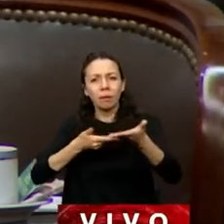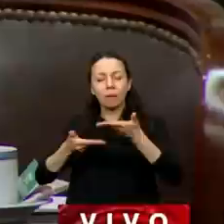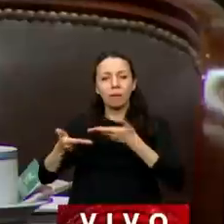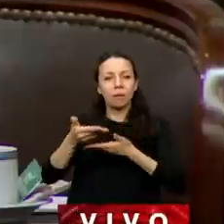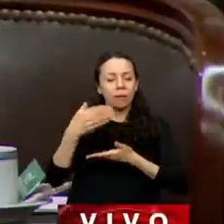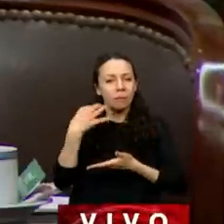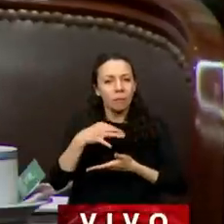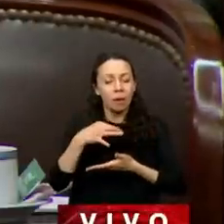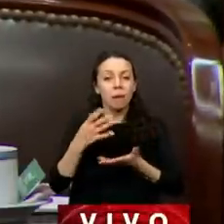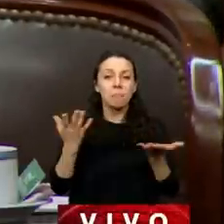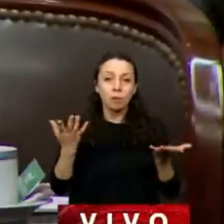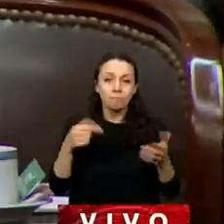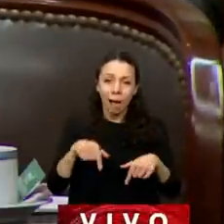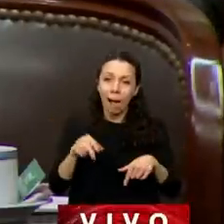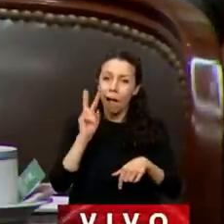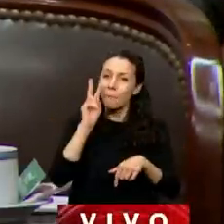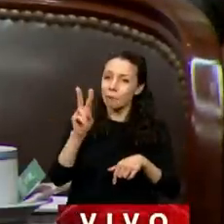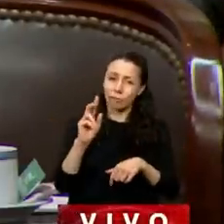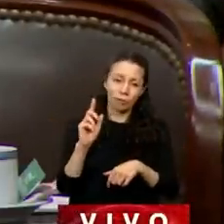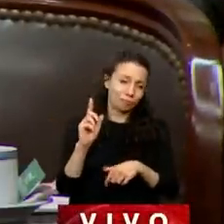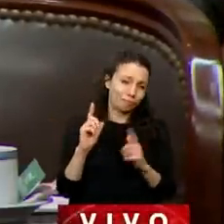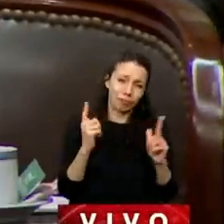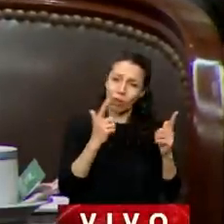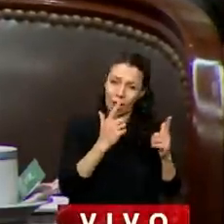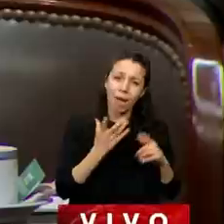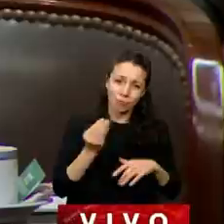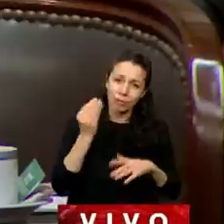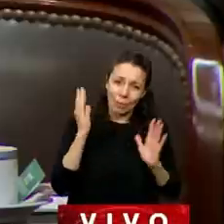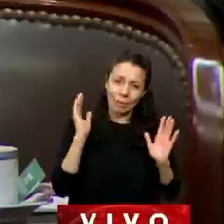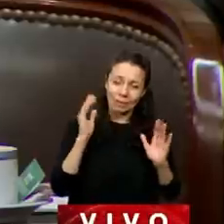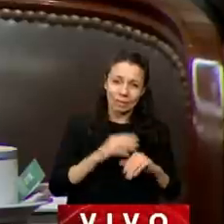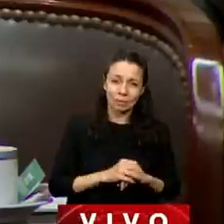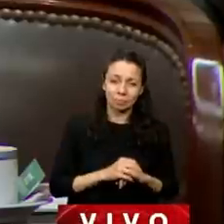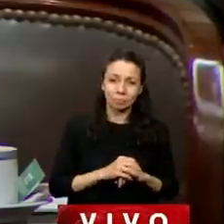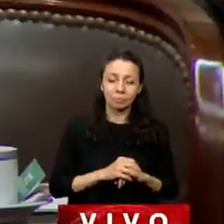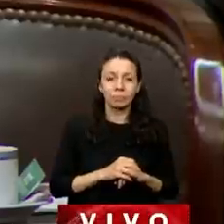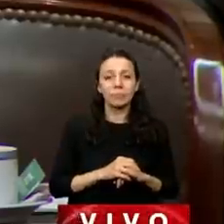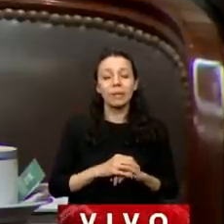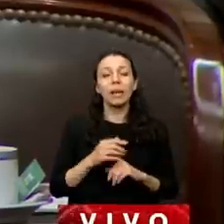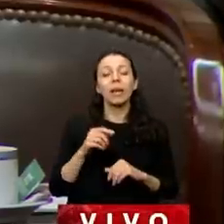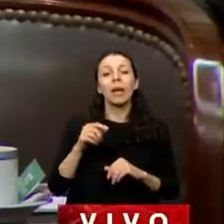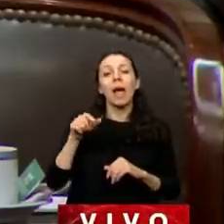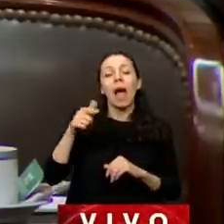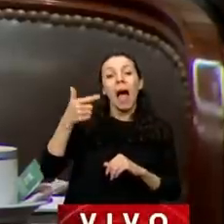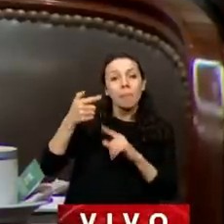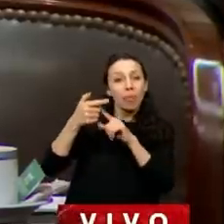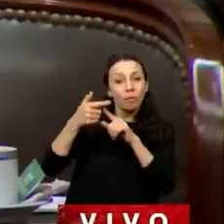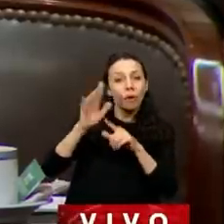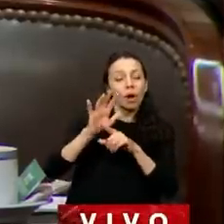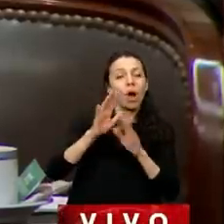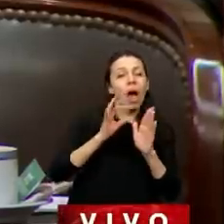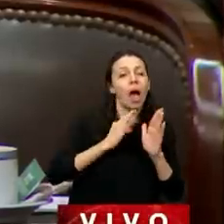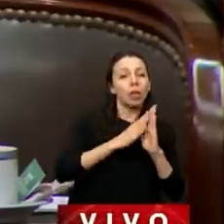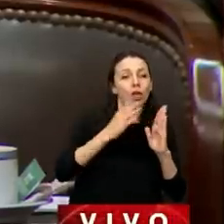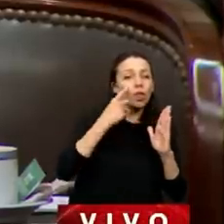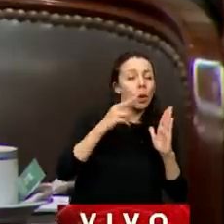que muchas veces no pasa. Con armas de fuego, del 2017 al 2020,